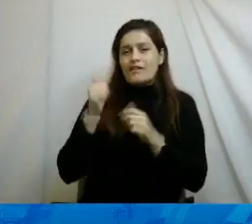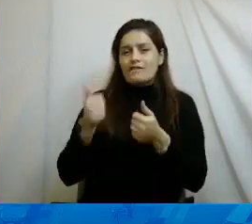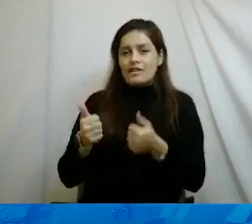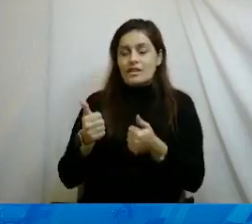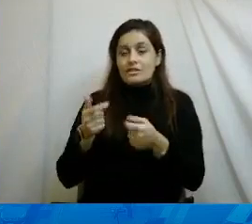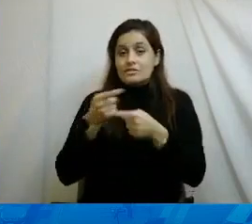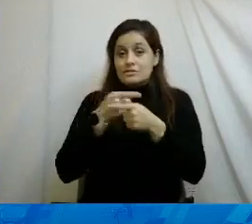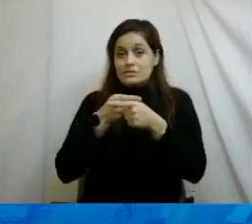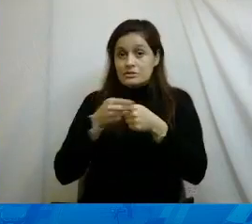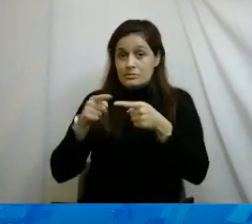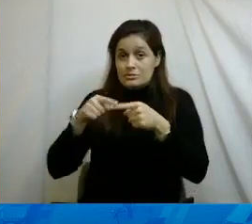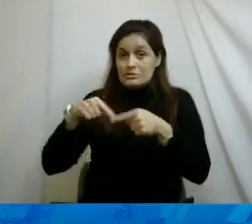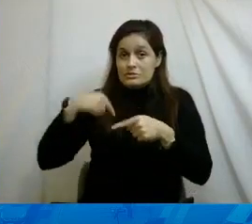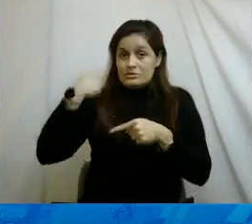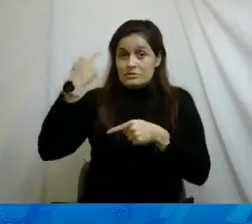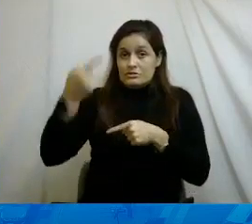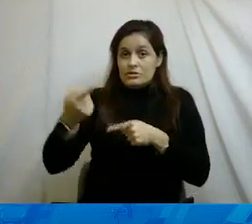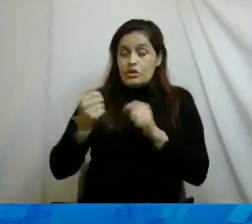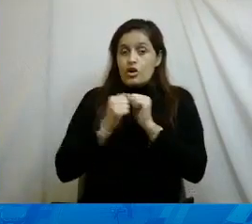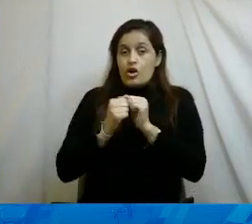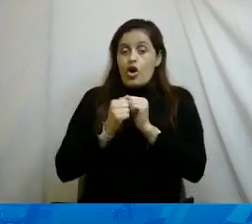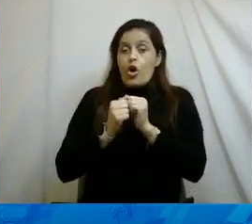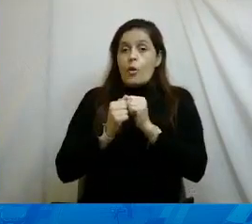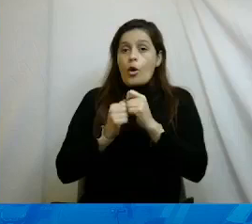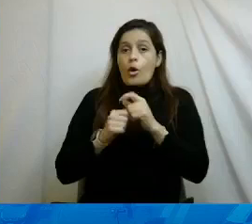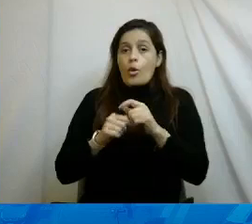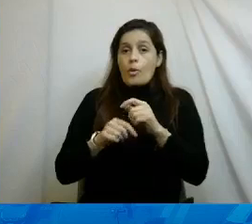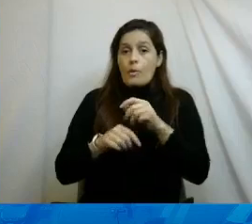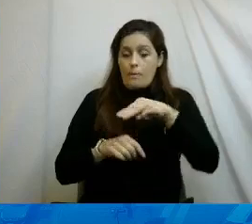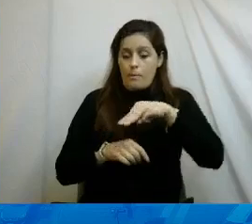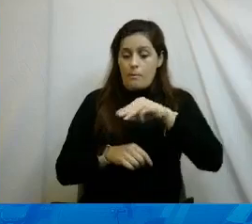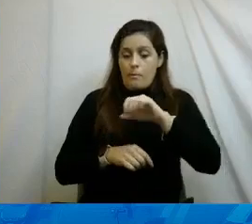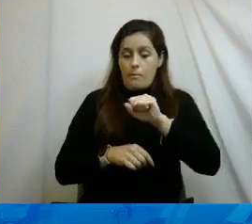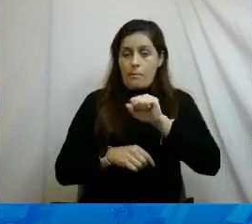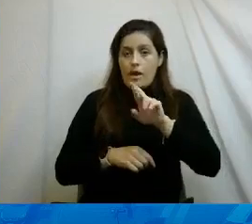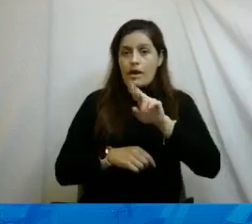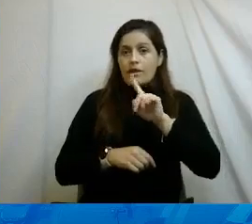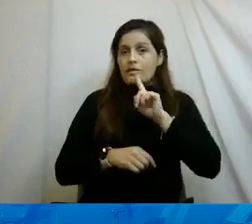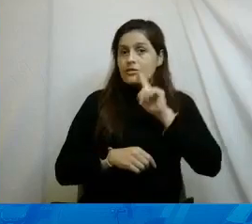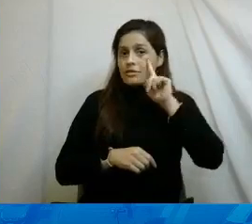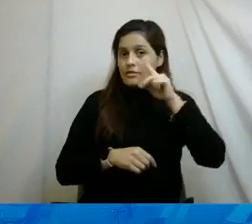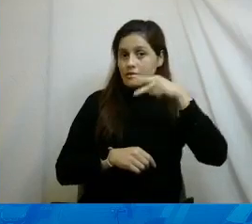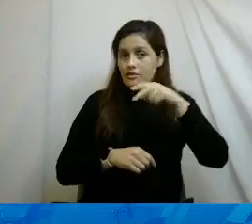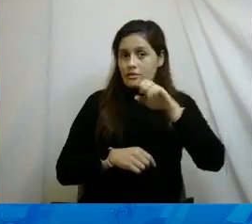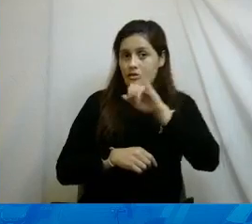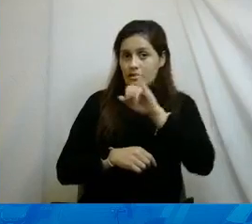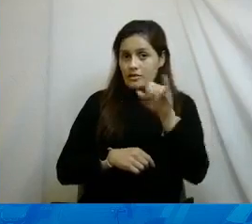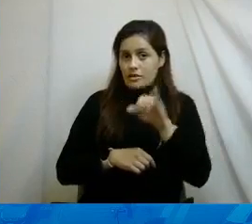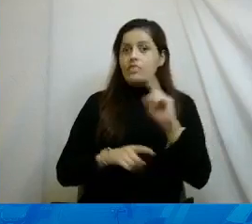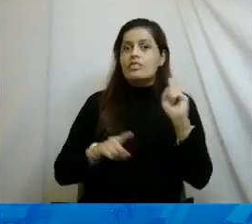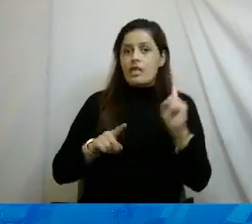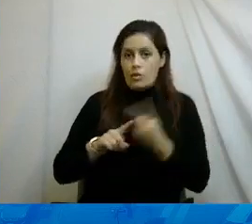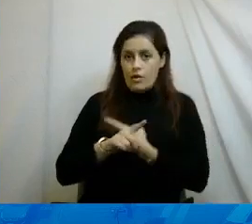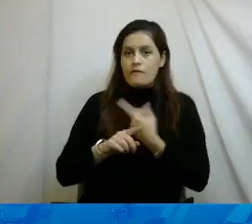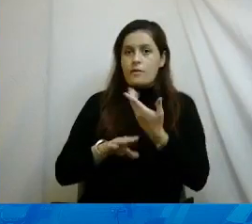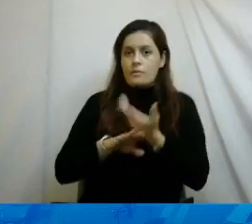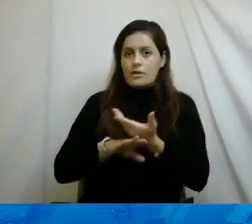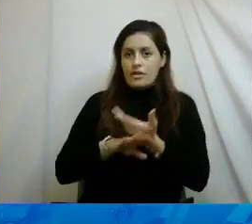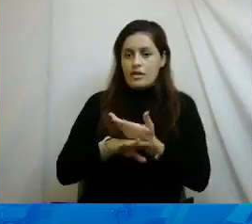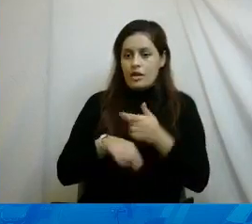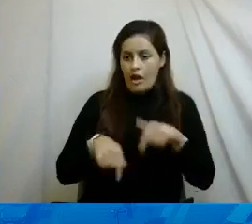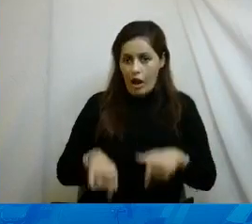semana siguiente, el colega Claudio Martínez volvió a solicitarlo. Y hasta la fecha no hemos tenido ninguna